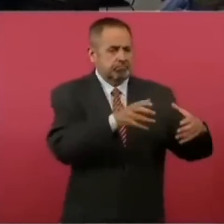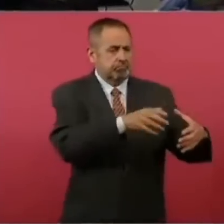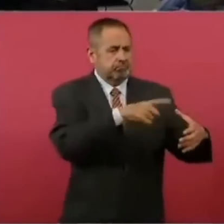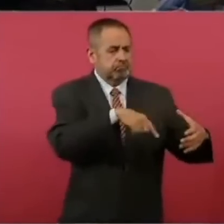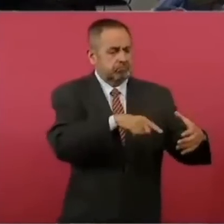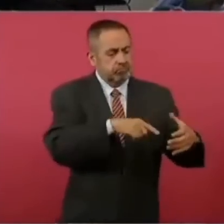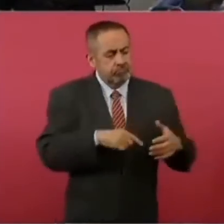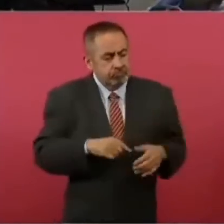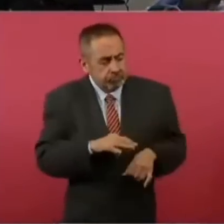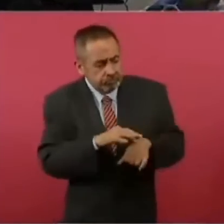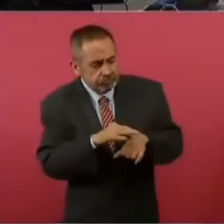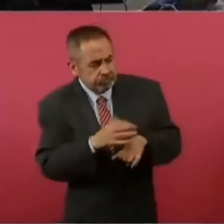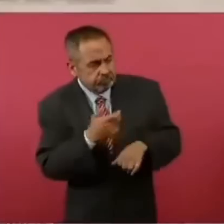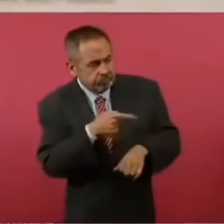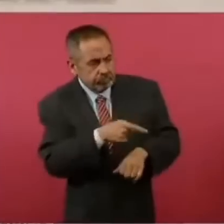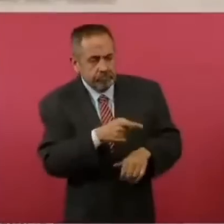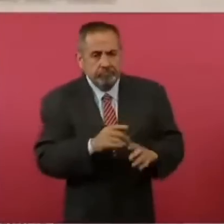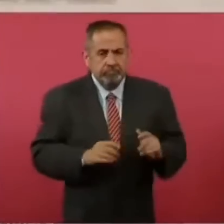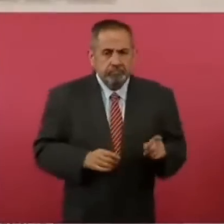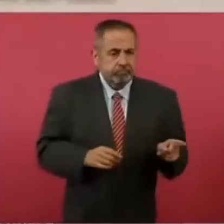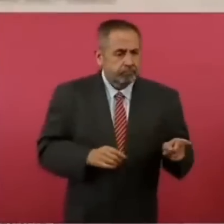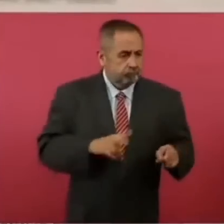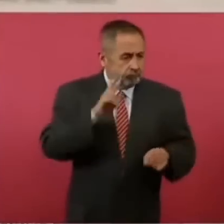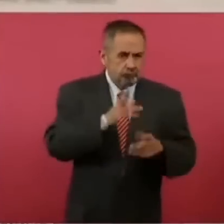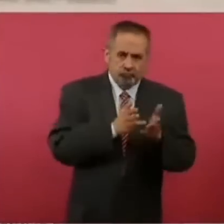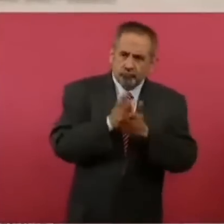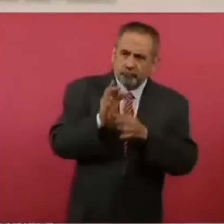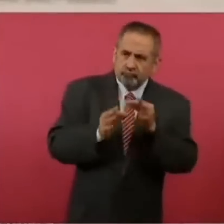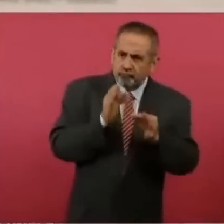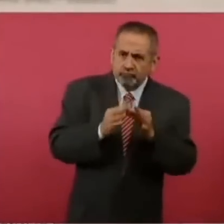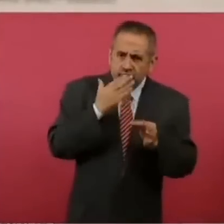de hecho, no de derecho,